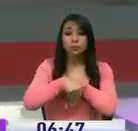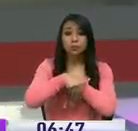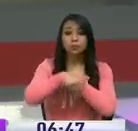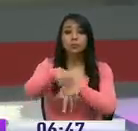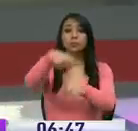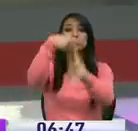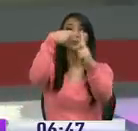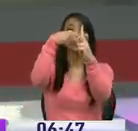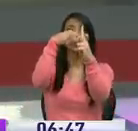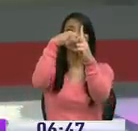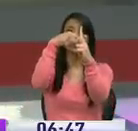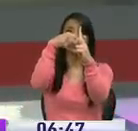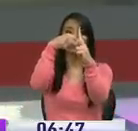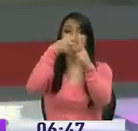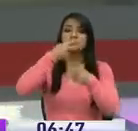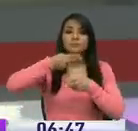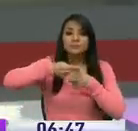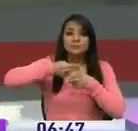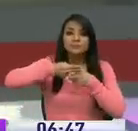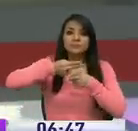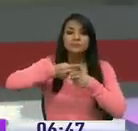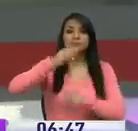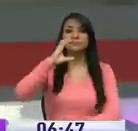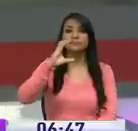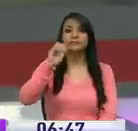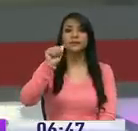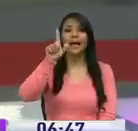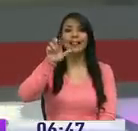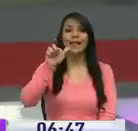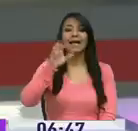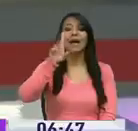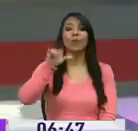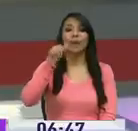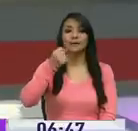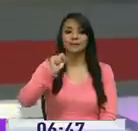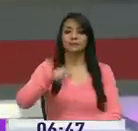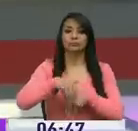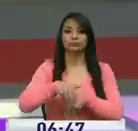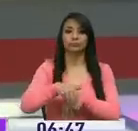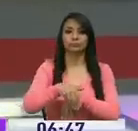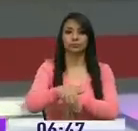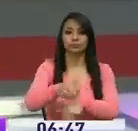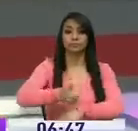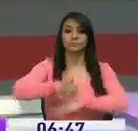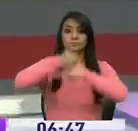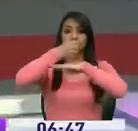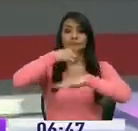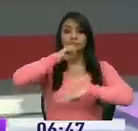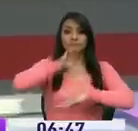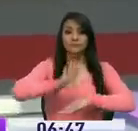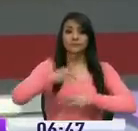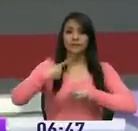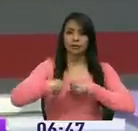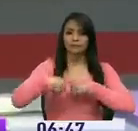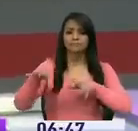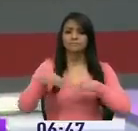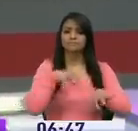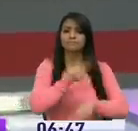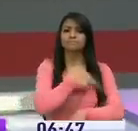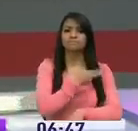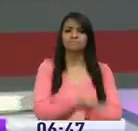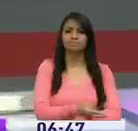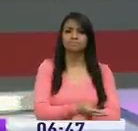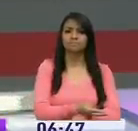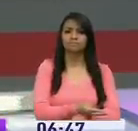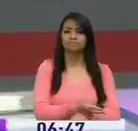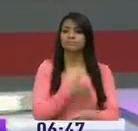conocida como la ceremonia del arrastre de caudas según explicó elz obispo de Quito este acto religioso se desarrolla sin